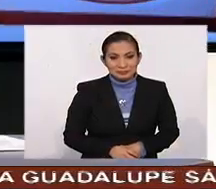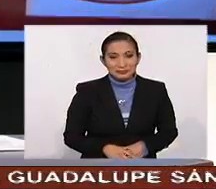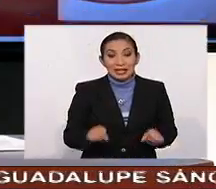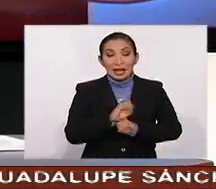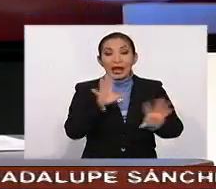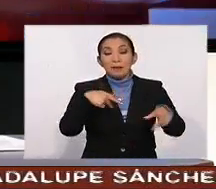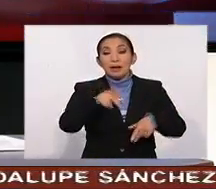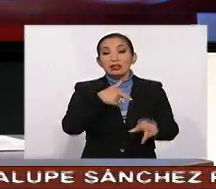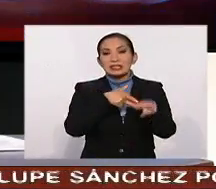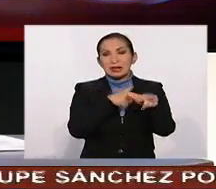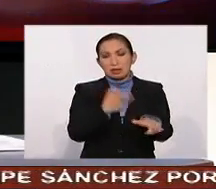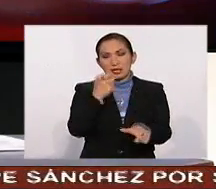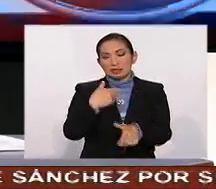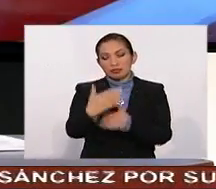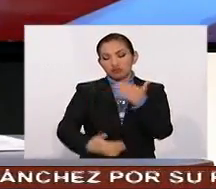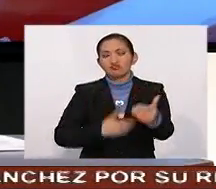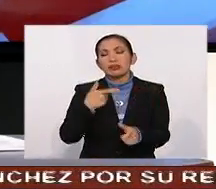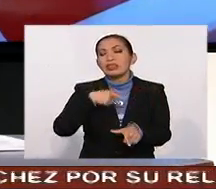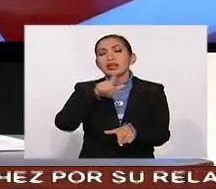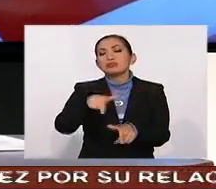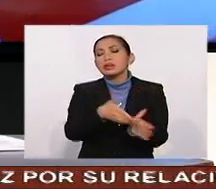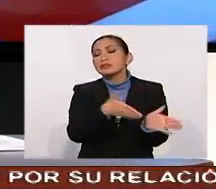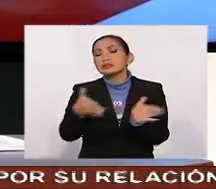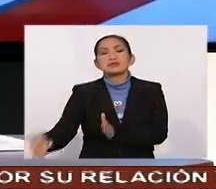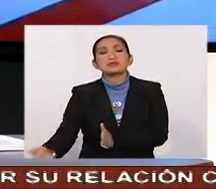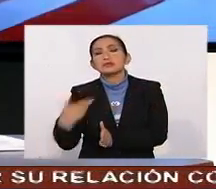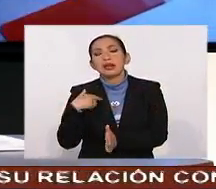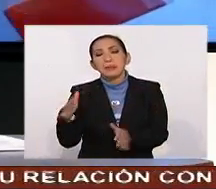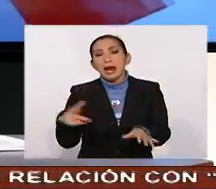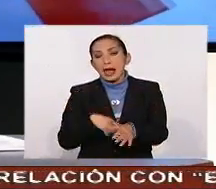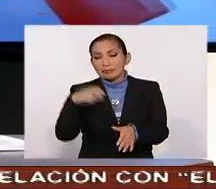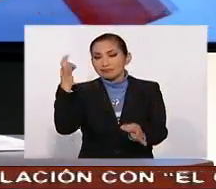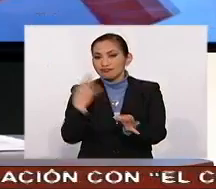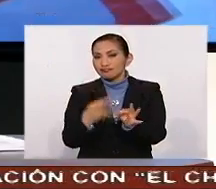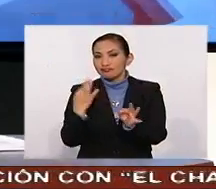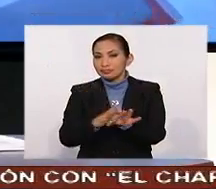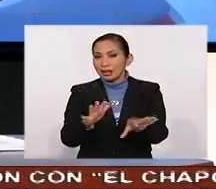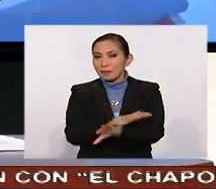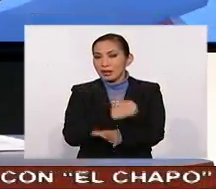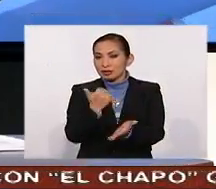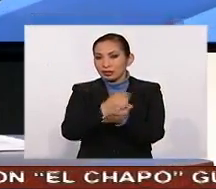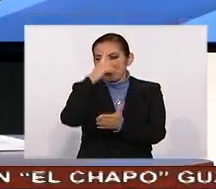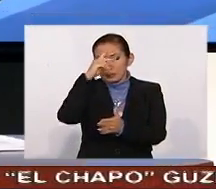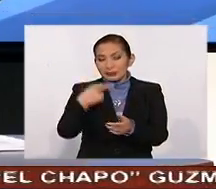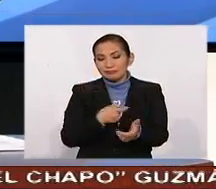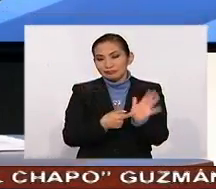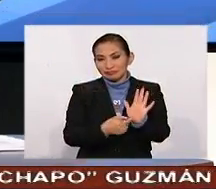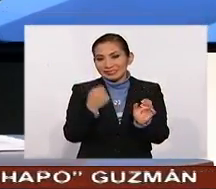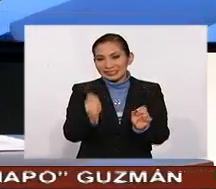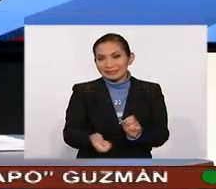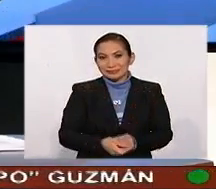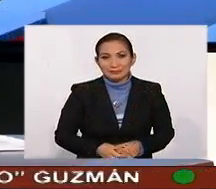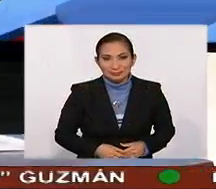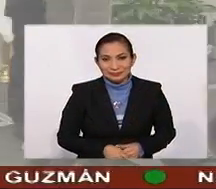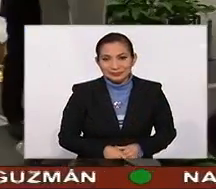es, pero seguimos en medio de este proceso. ¿Qué más sigue para que se concrete la reforma política de la Ciudad de México? Aquí le presento los